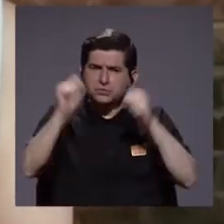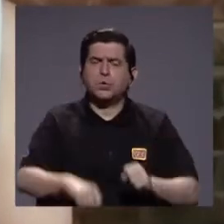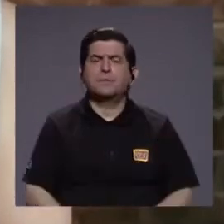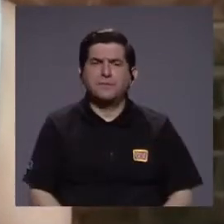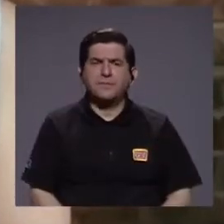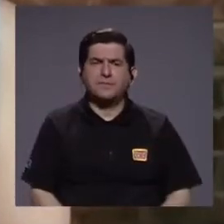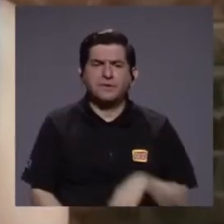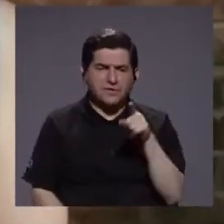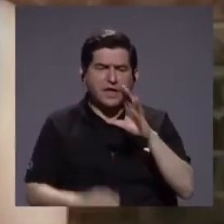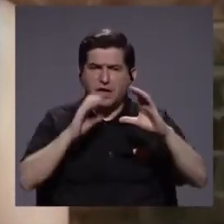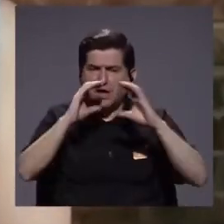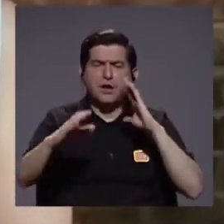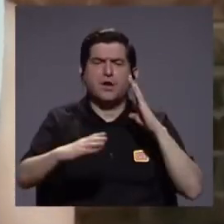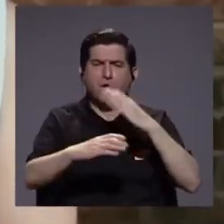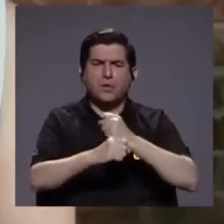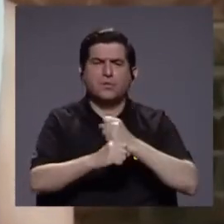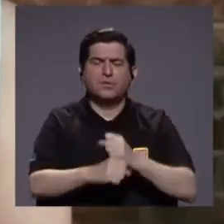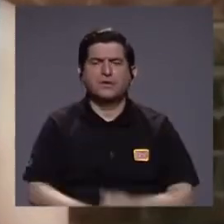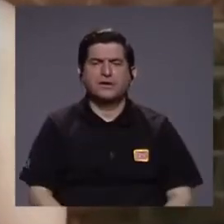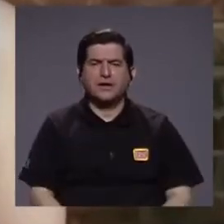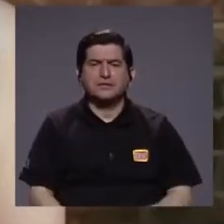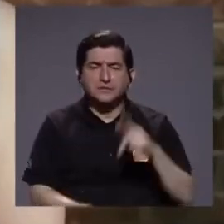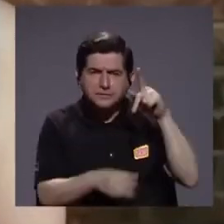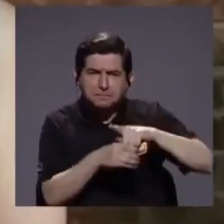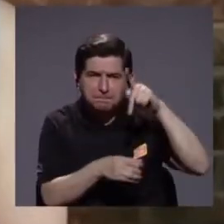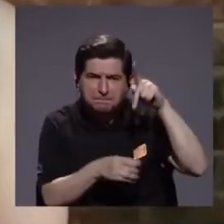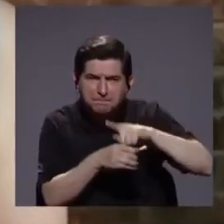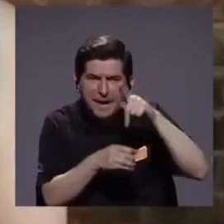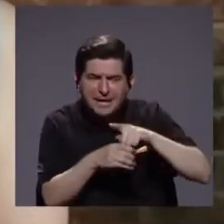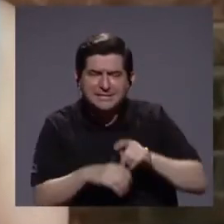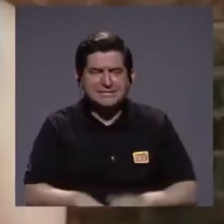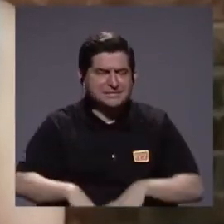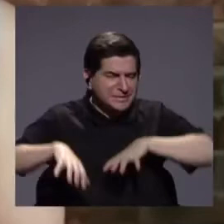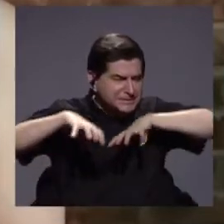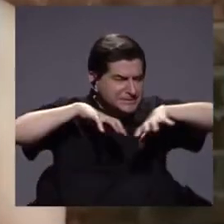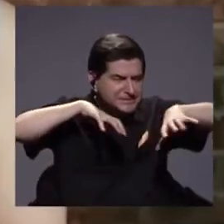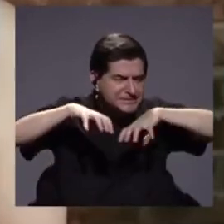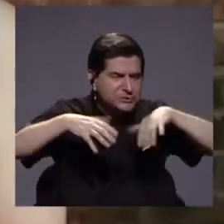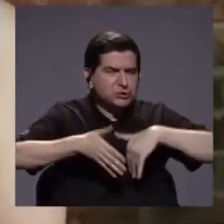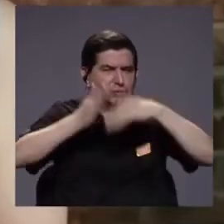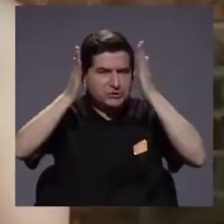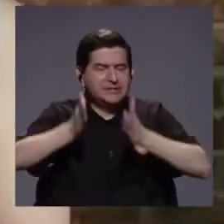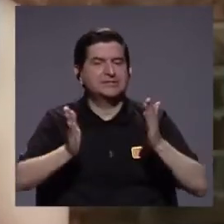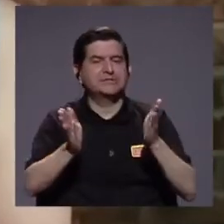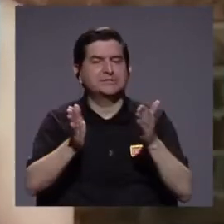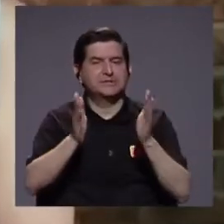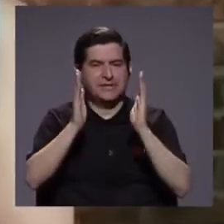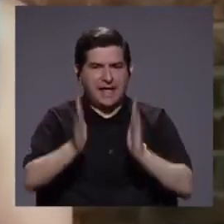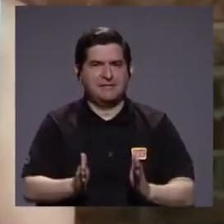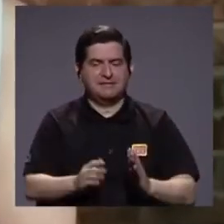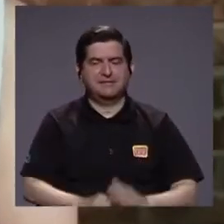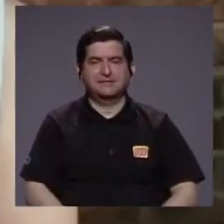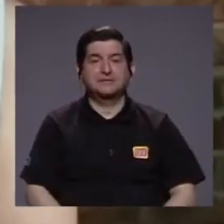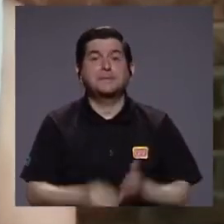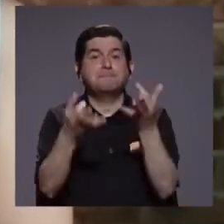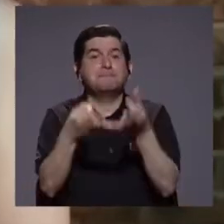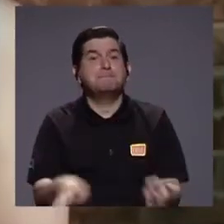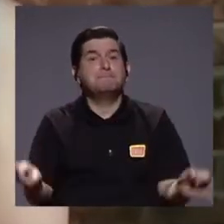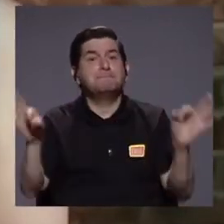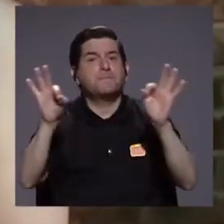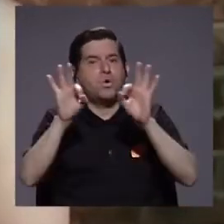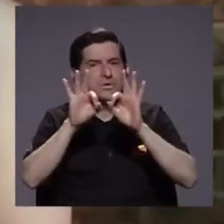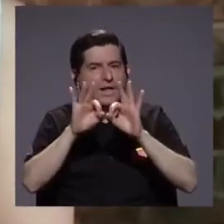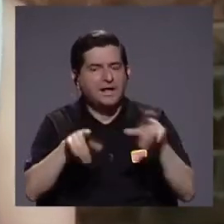para lograr esa comunicación, donde hay una participación activa del estudiantado. Luego, es muy